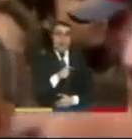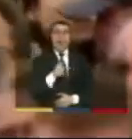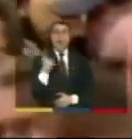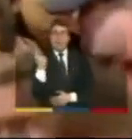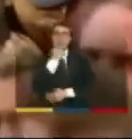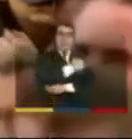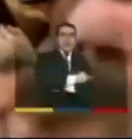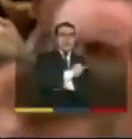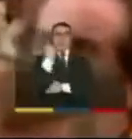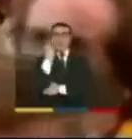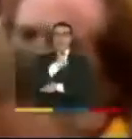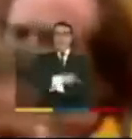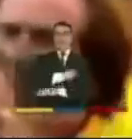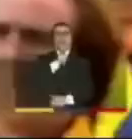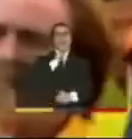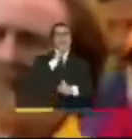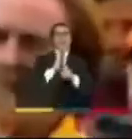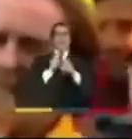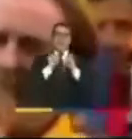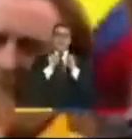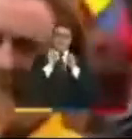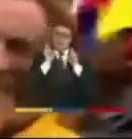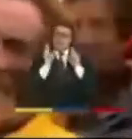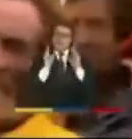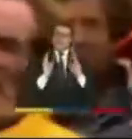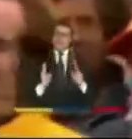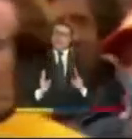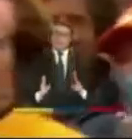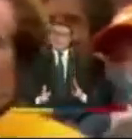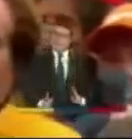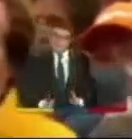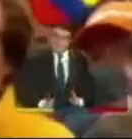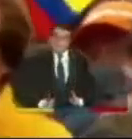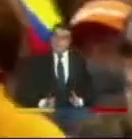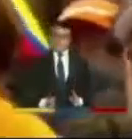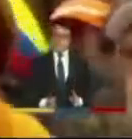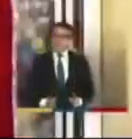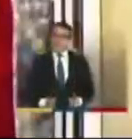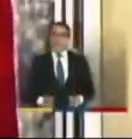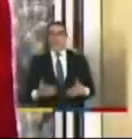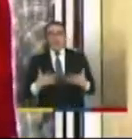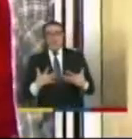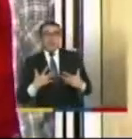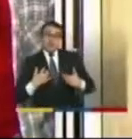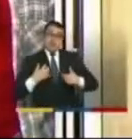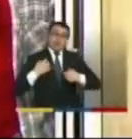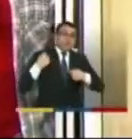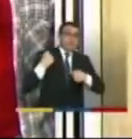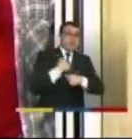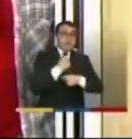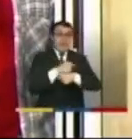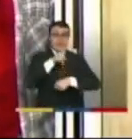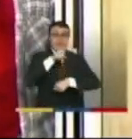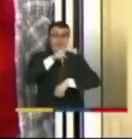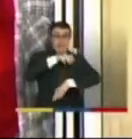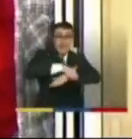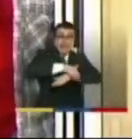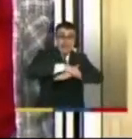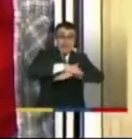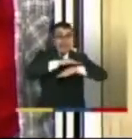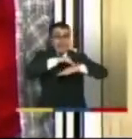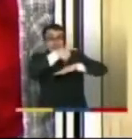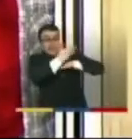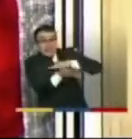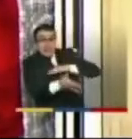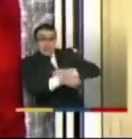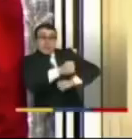descanso y que por tanto al trabajar más allá de las seis o